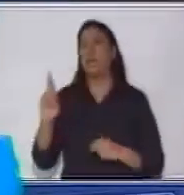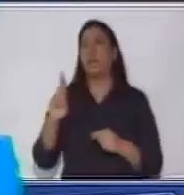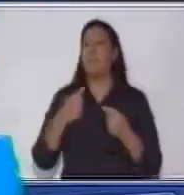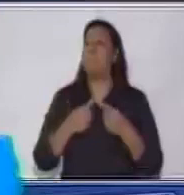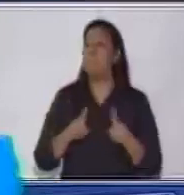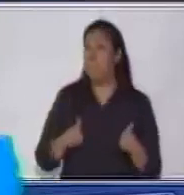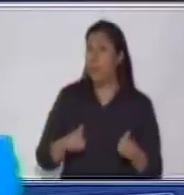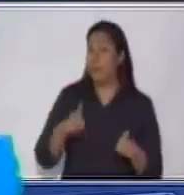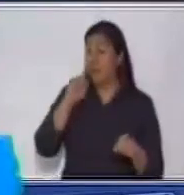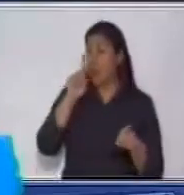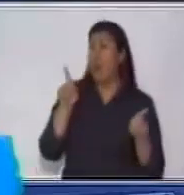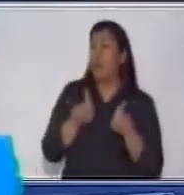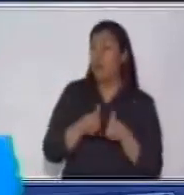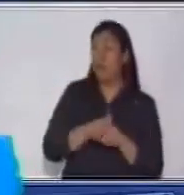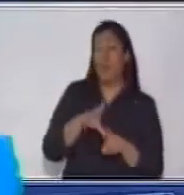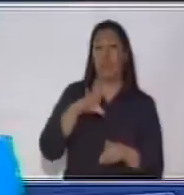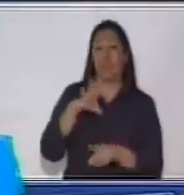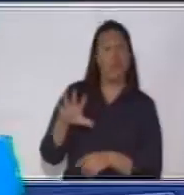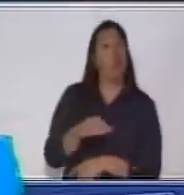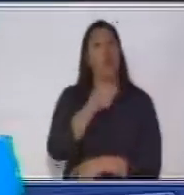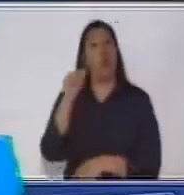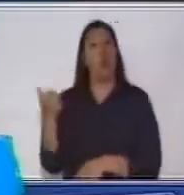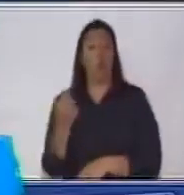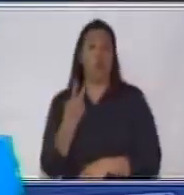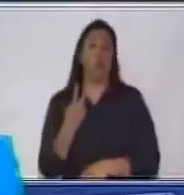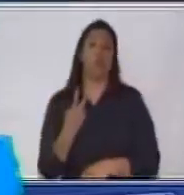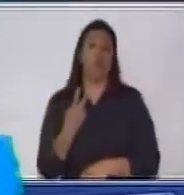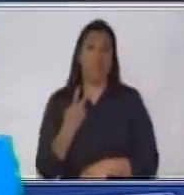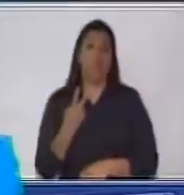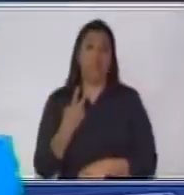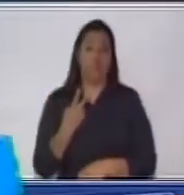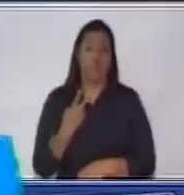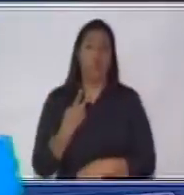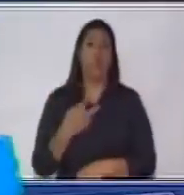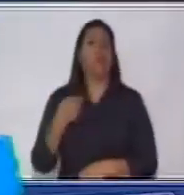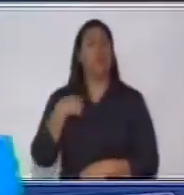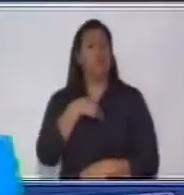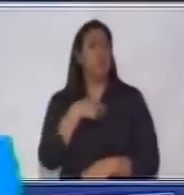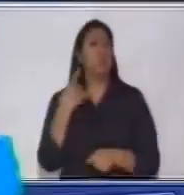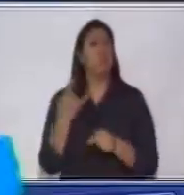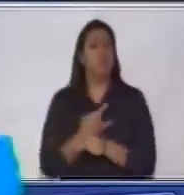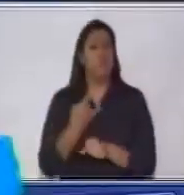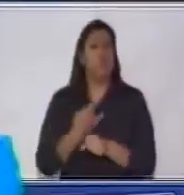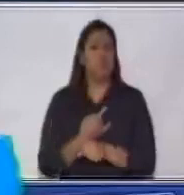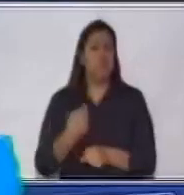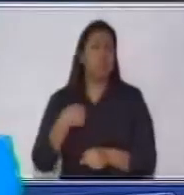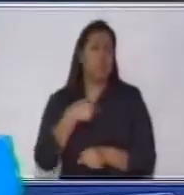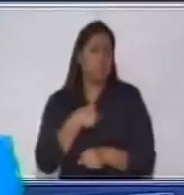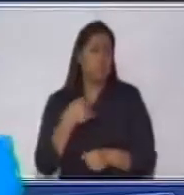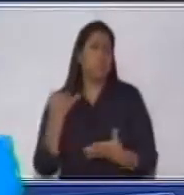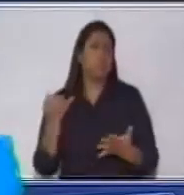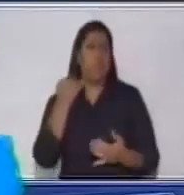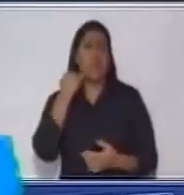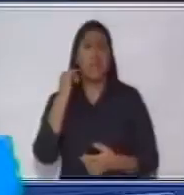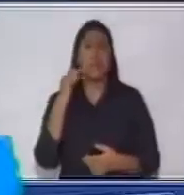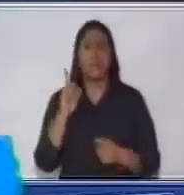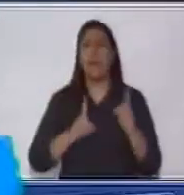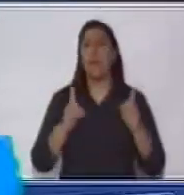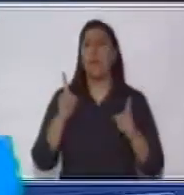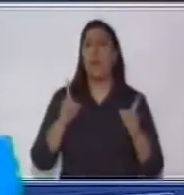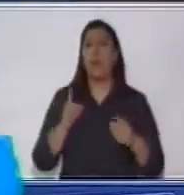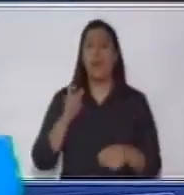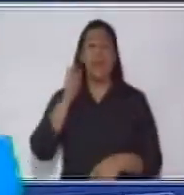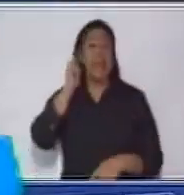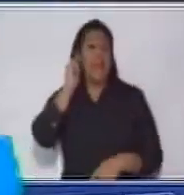hay otros dos dígrafos que utilizamos en nuestro idioma, que es gu y ku.